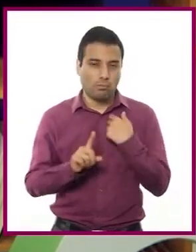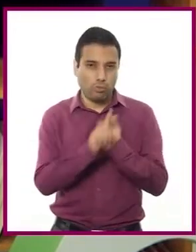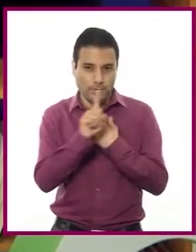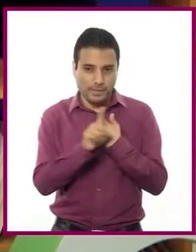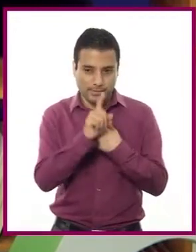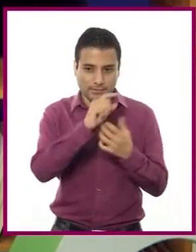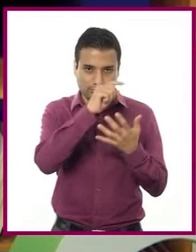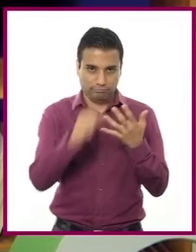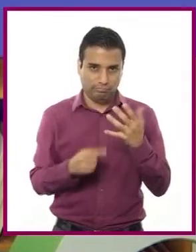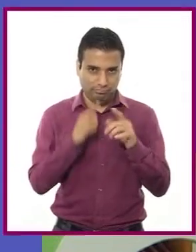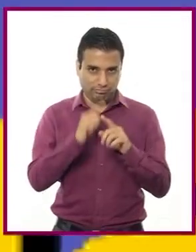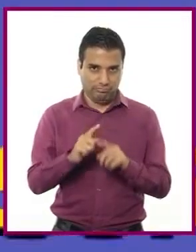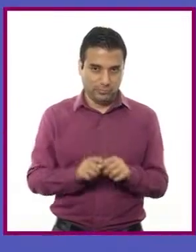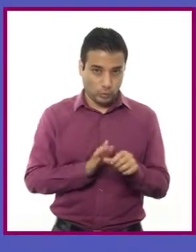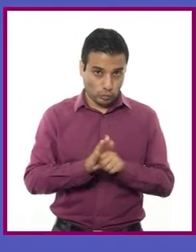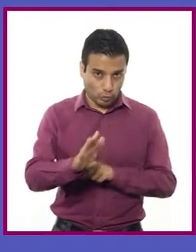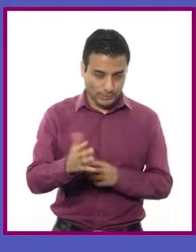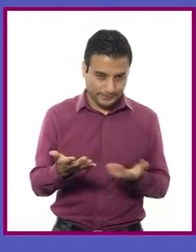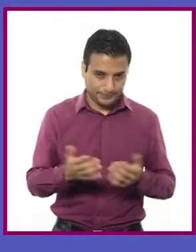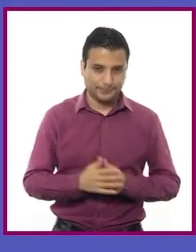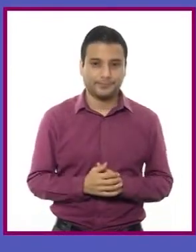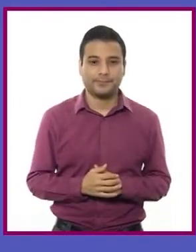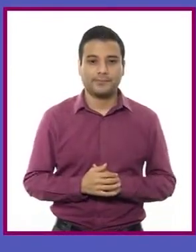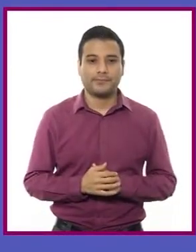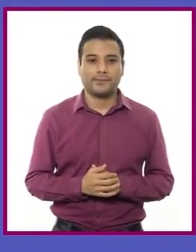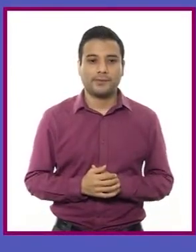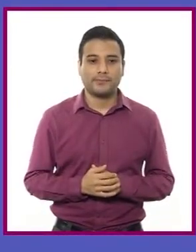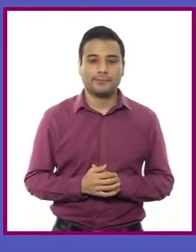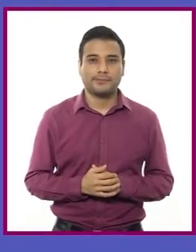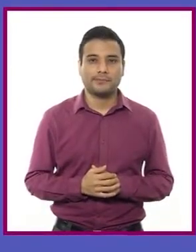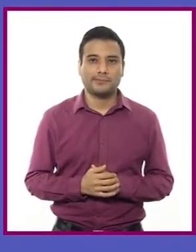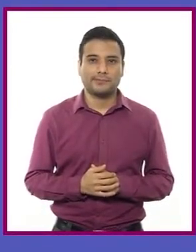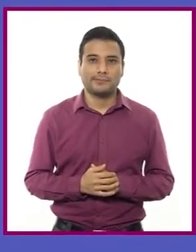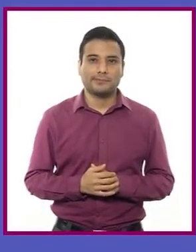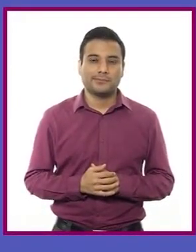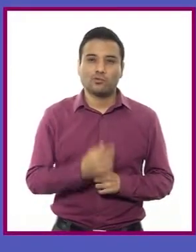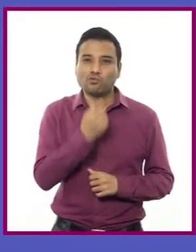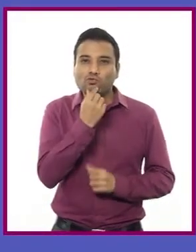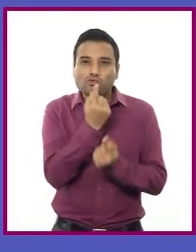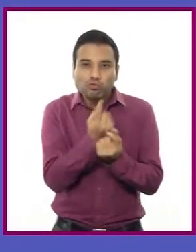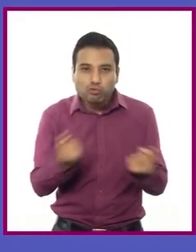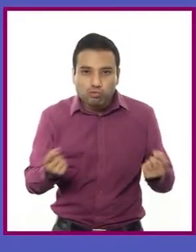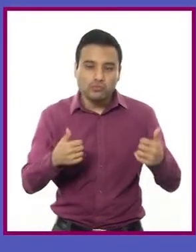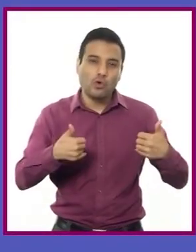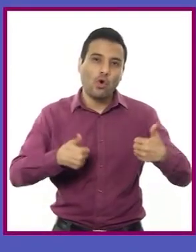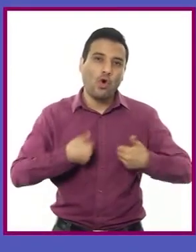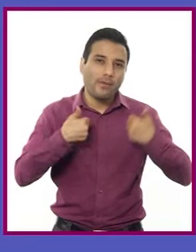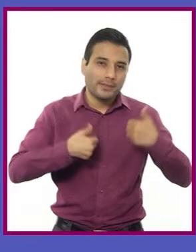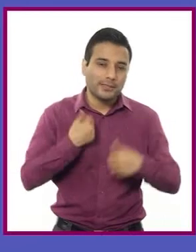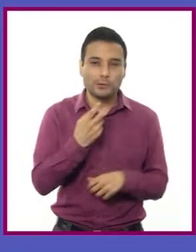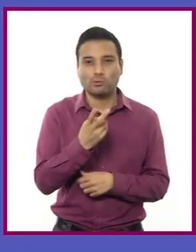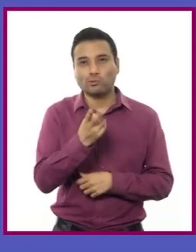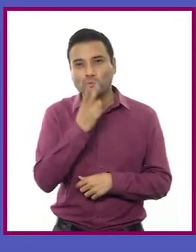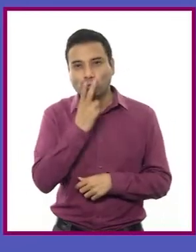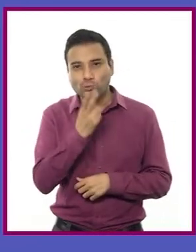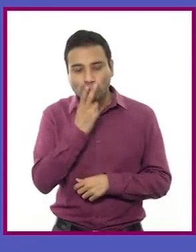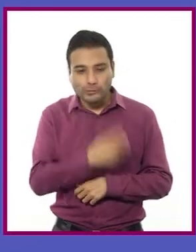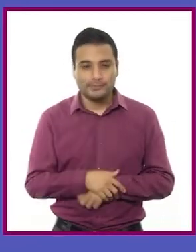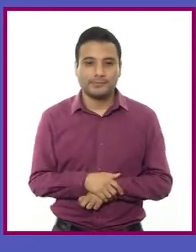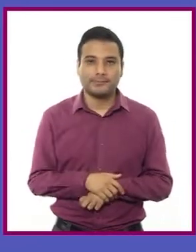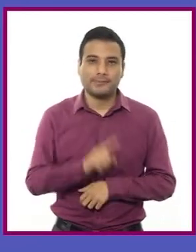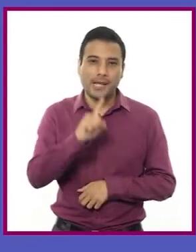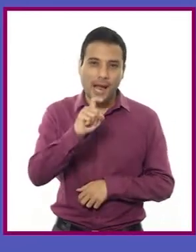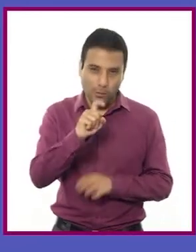problemas podrían ser el consumo de tabaco en edades tempranas, la escasez de